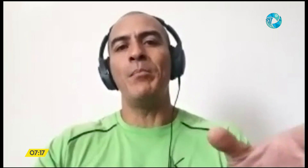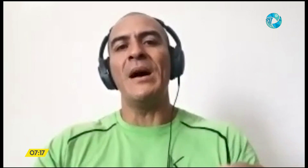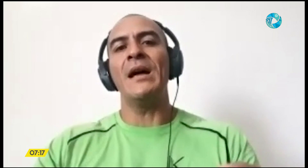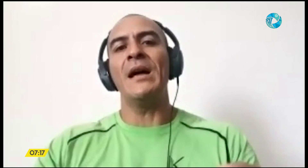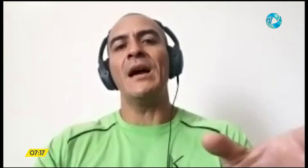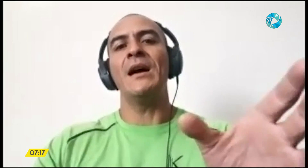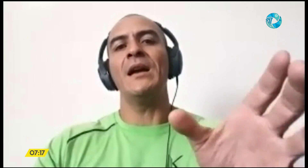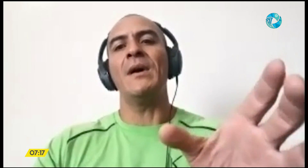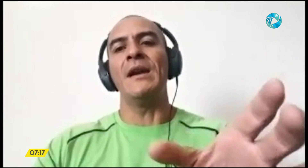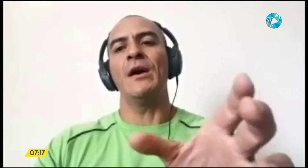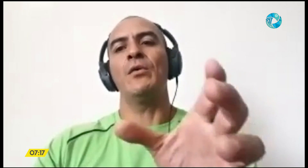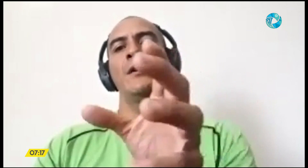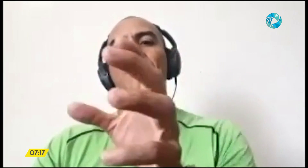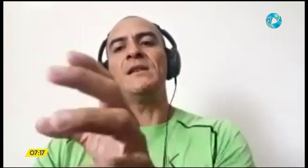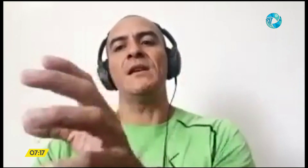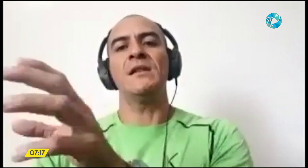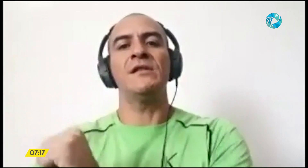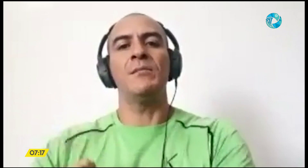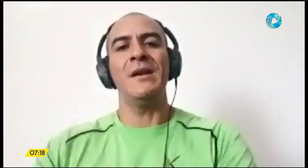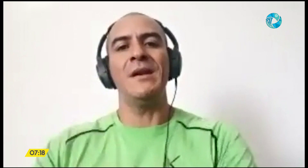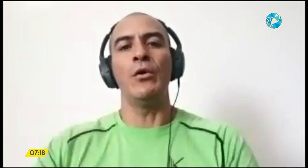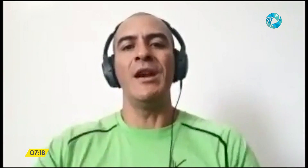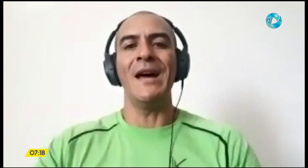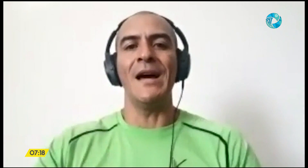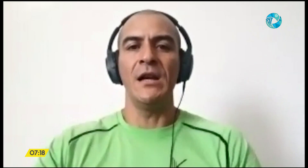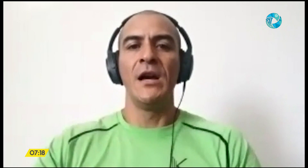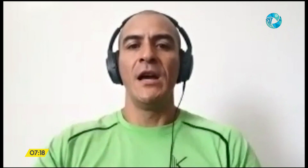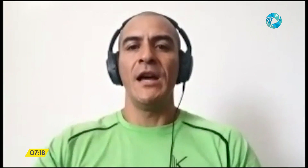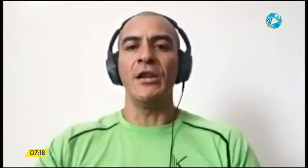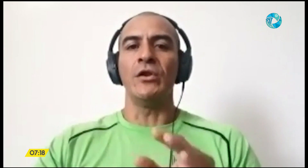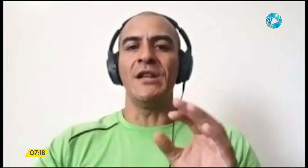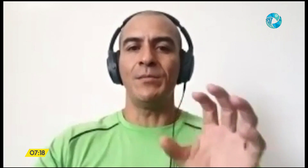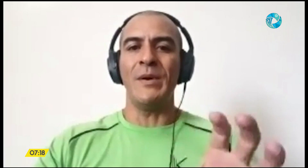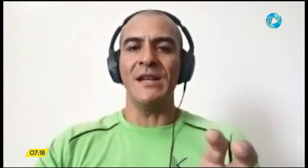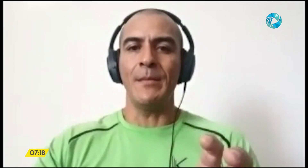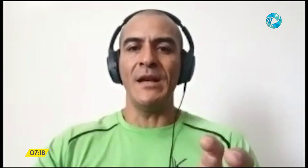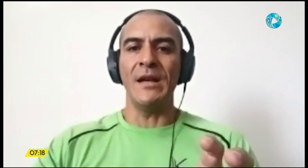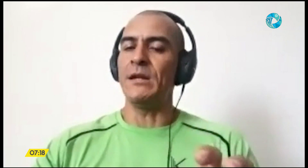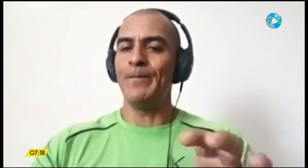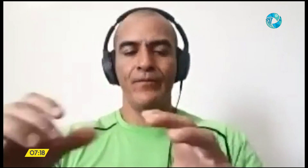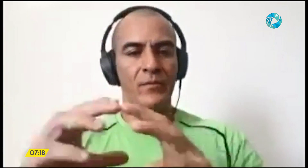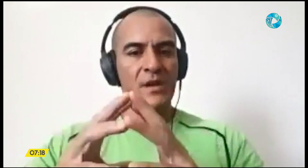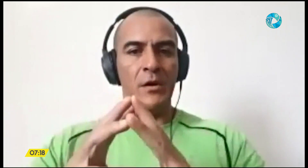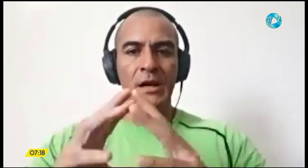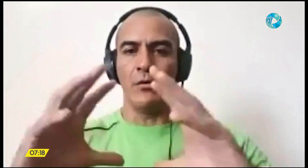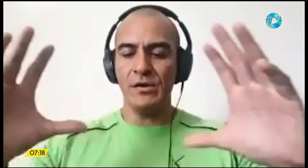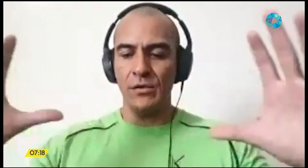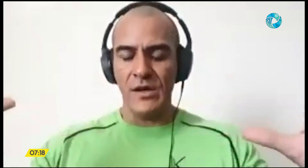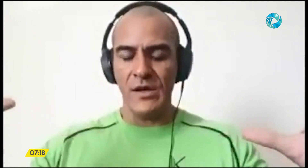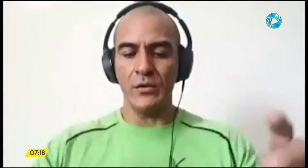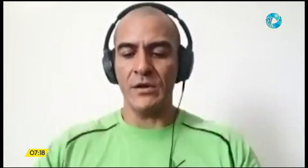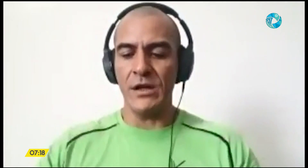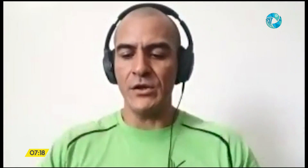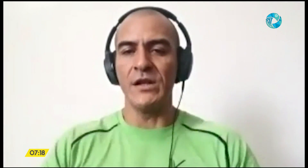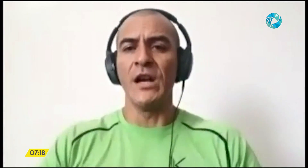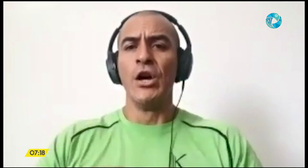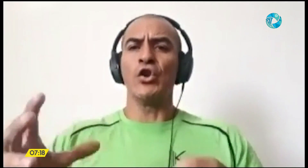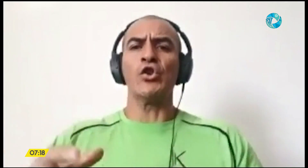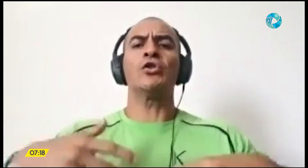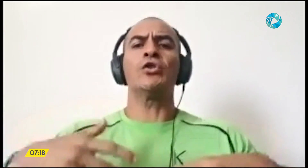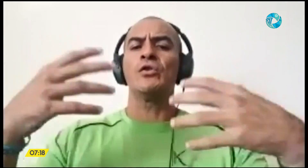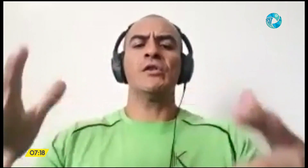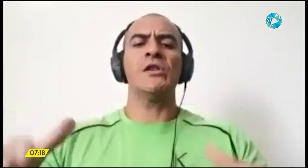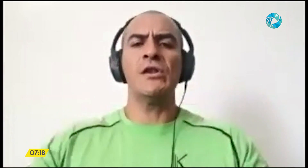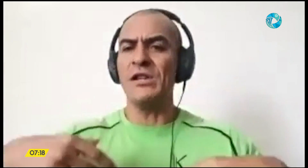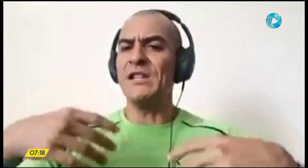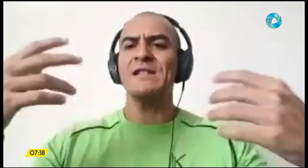guía para el manejo de pacientes vía online, en donde expresamente, y vienen una serie de contradicciones,